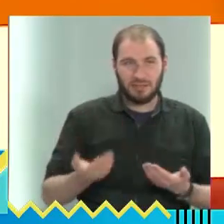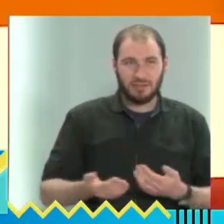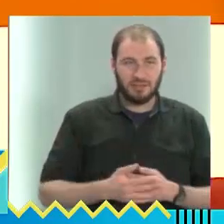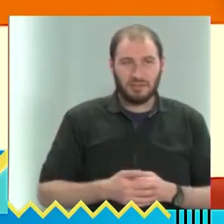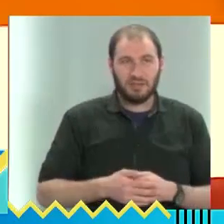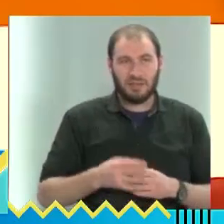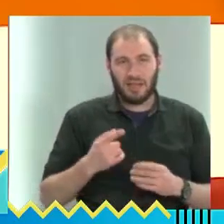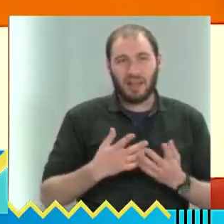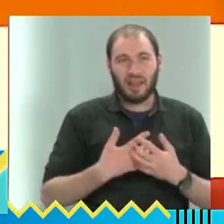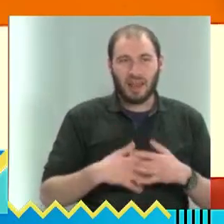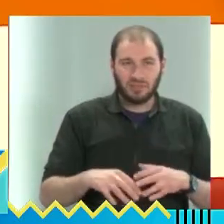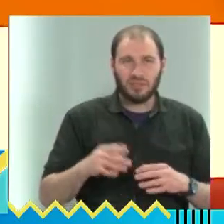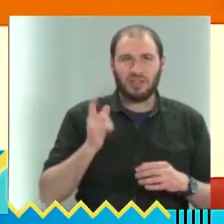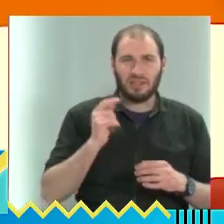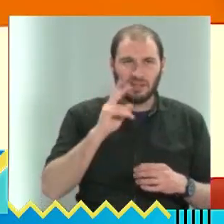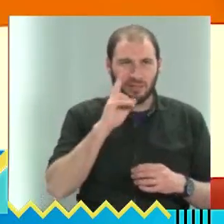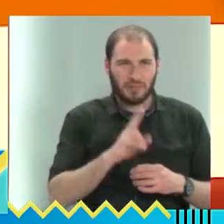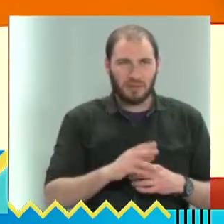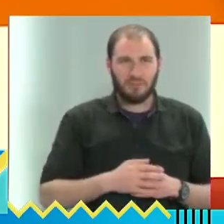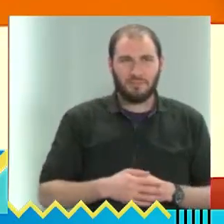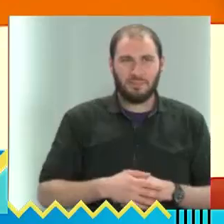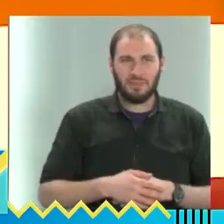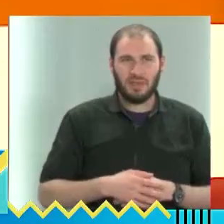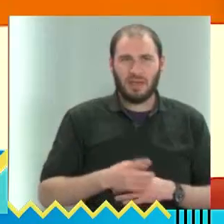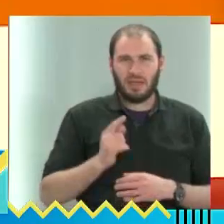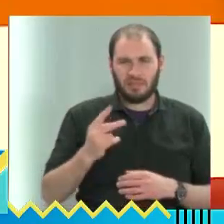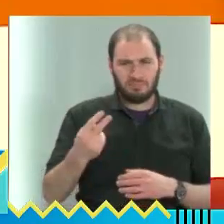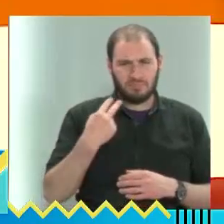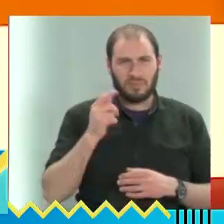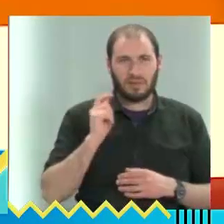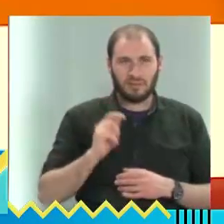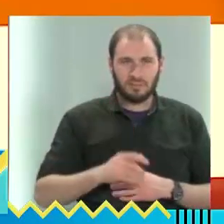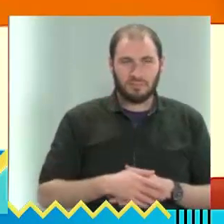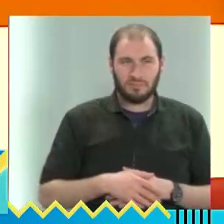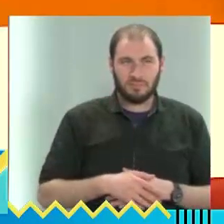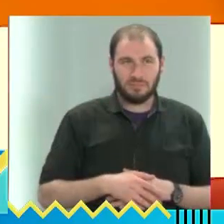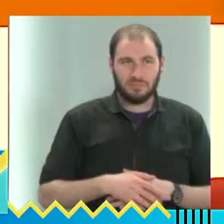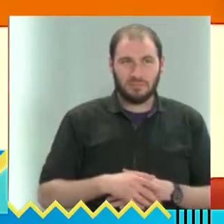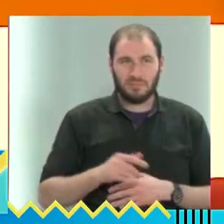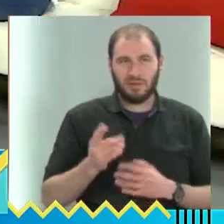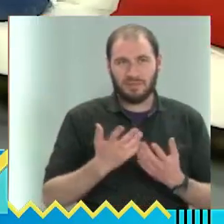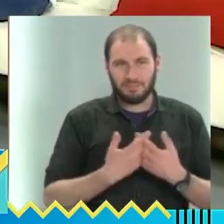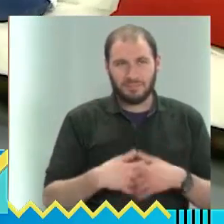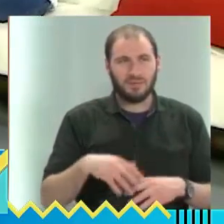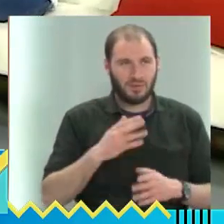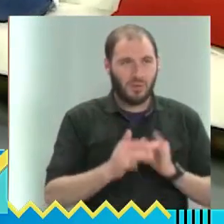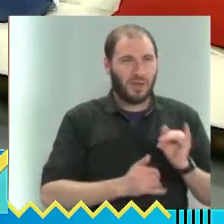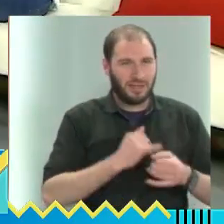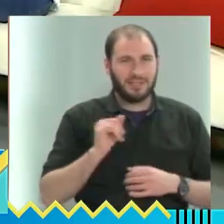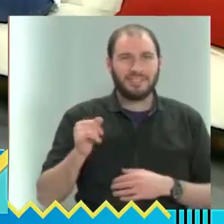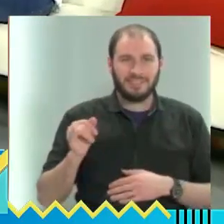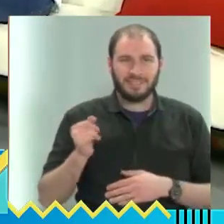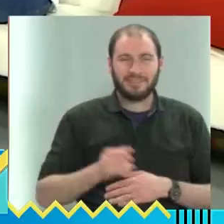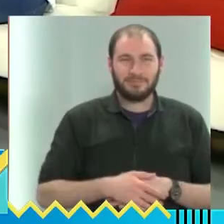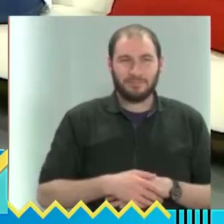dado toda una relación entre quién observaba y quién era observado, y bueno, tiene toda una sí, trama. La recomendamos. Sí, La sí,